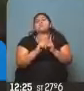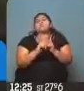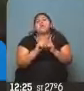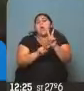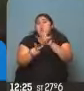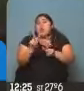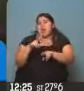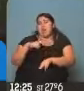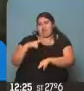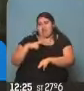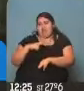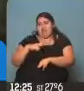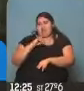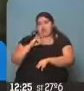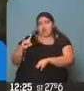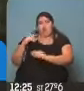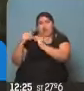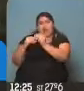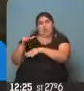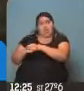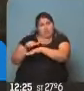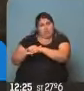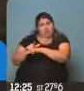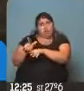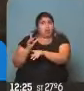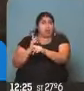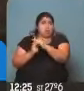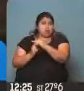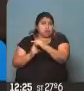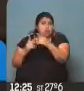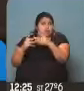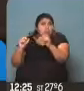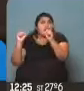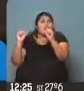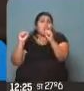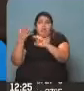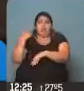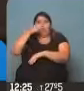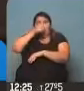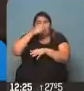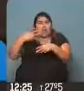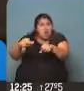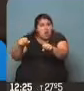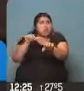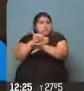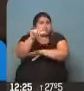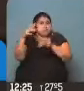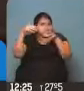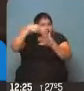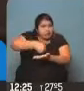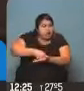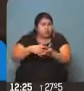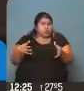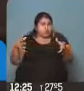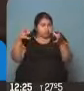dice en búsqueda privada la que encaró la familia y que fue exitosa afortunadamente fue exitosa este domingo lograron encontrar la aeronave